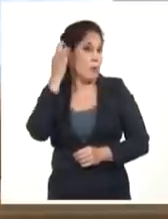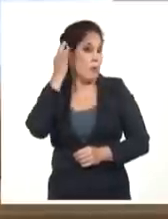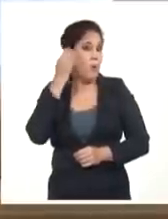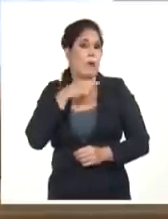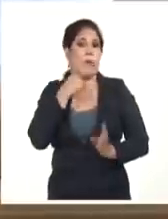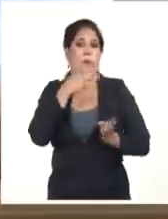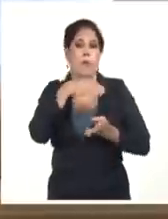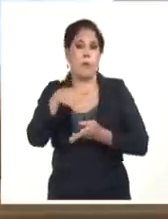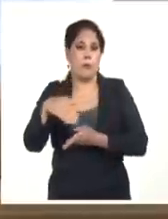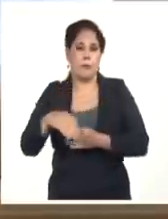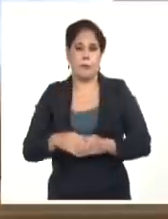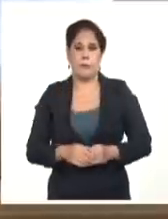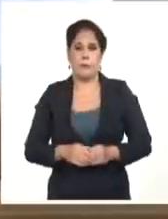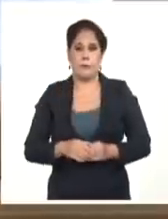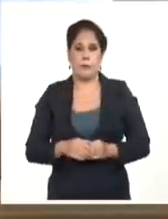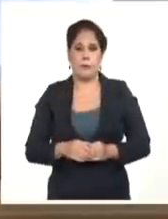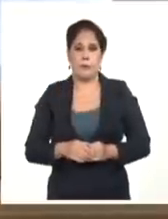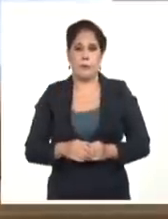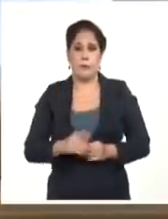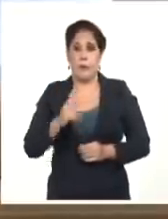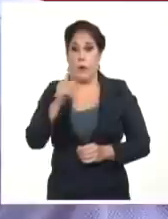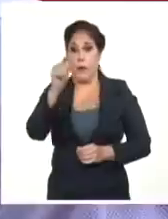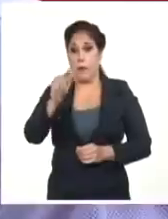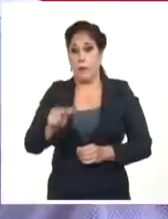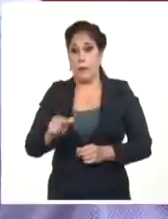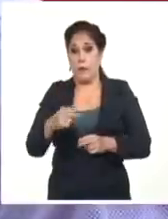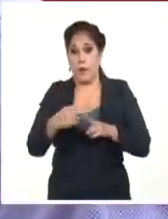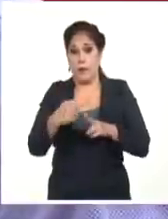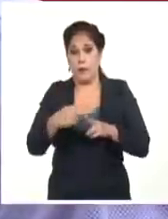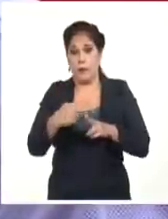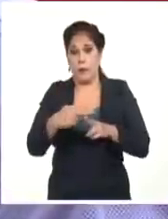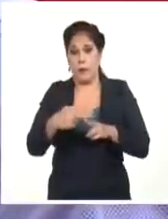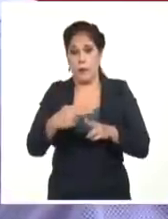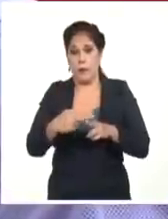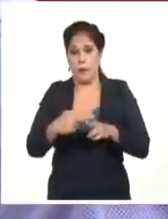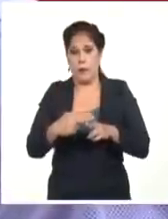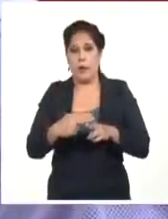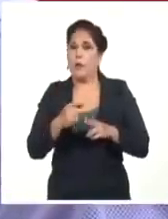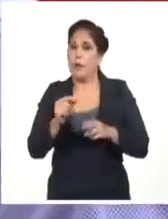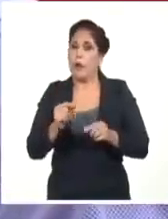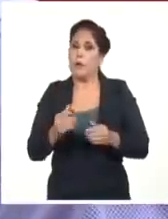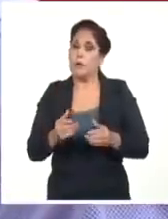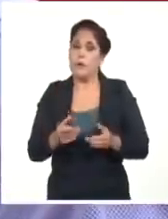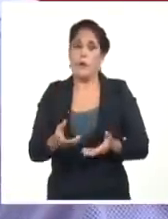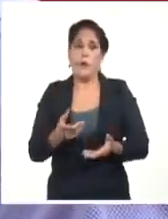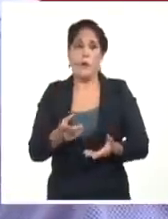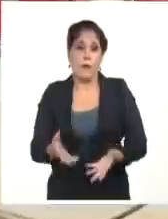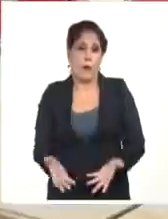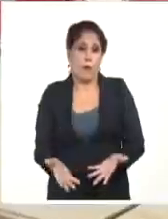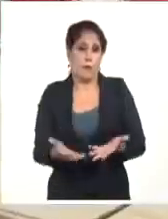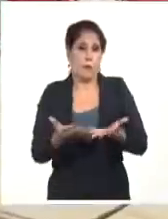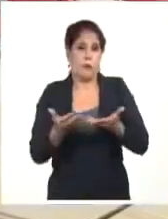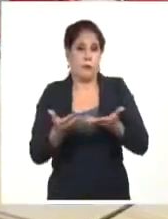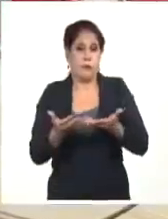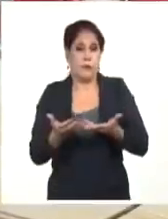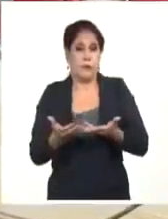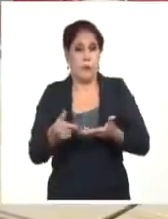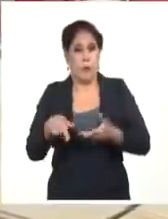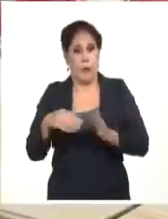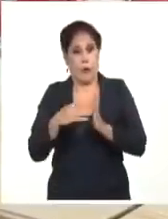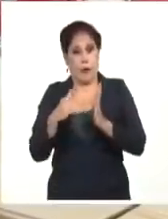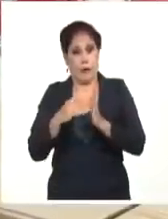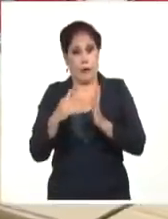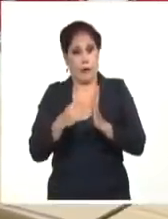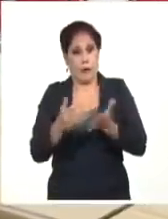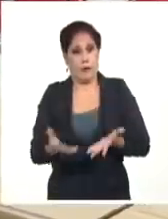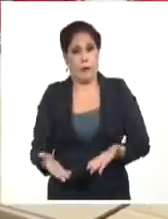El nombre de la persona fallecida que fue recuperado su cuerpo en horas de la tarde de